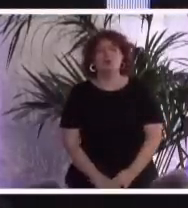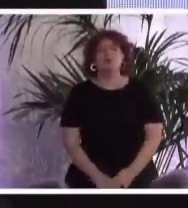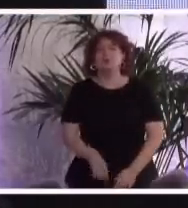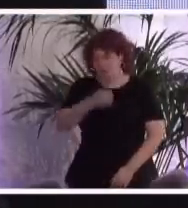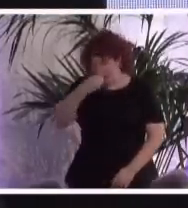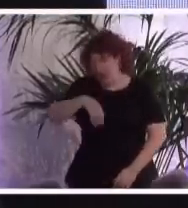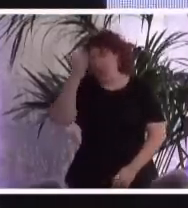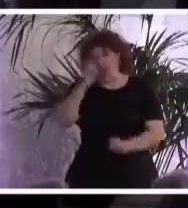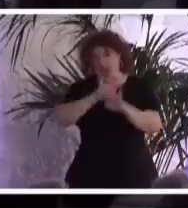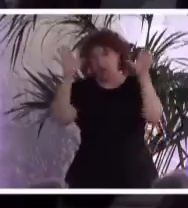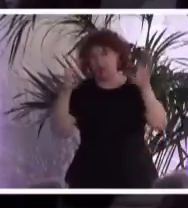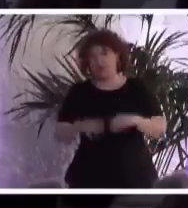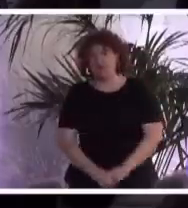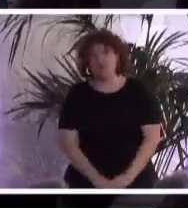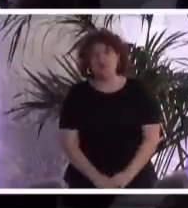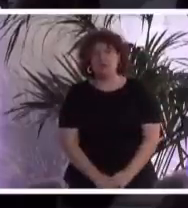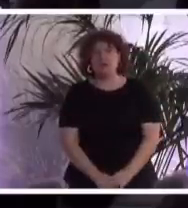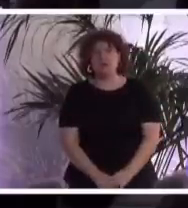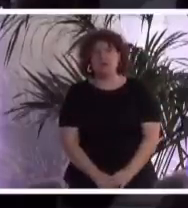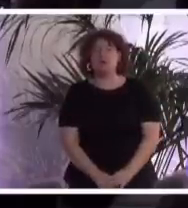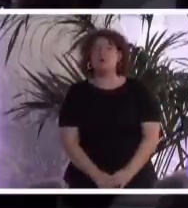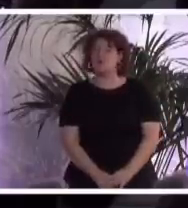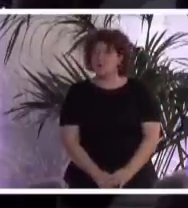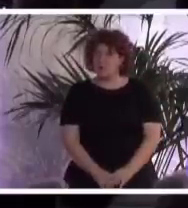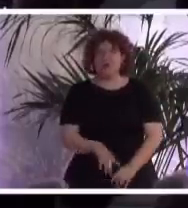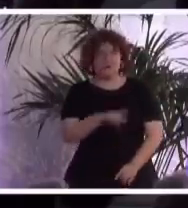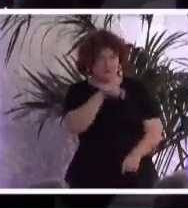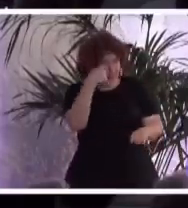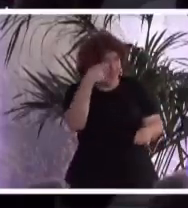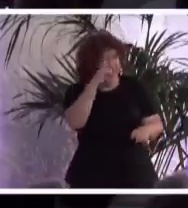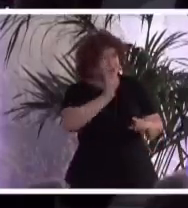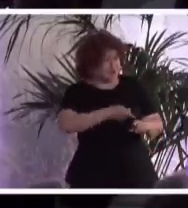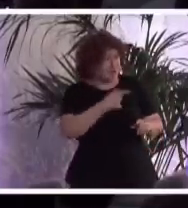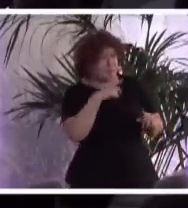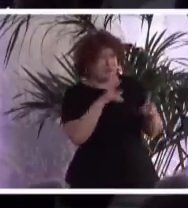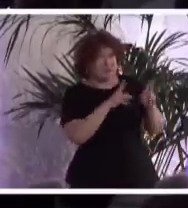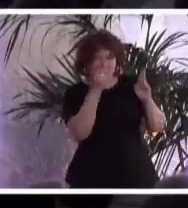que sí vaya serie de Simon